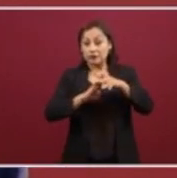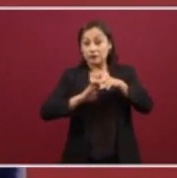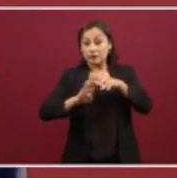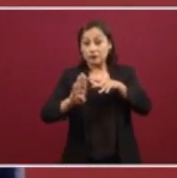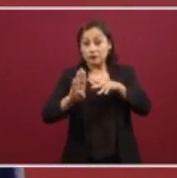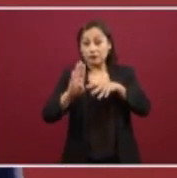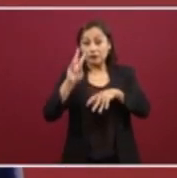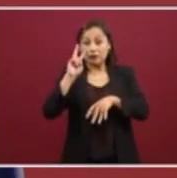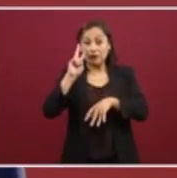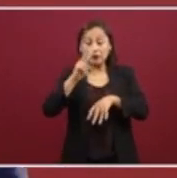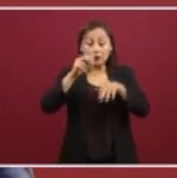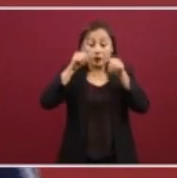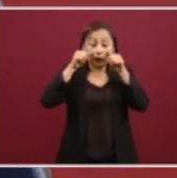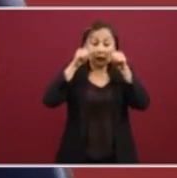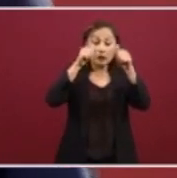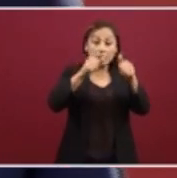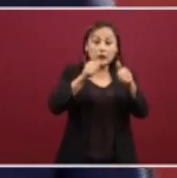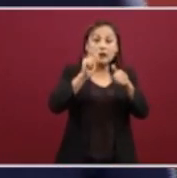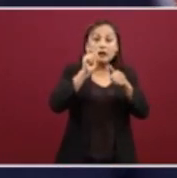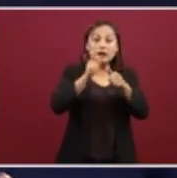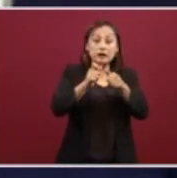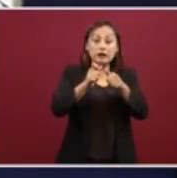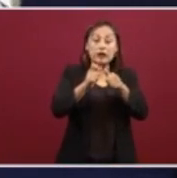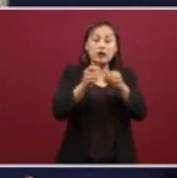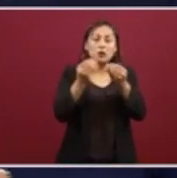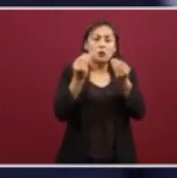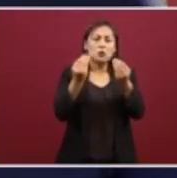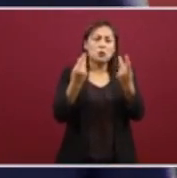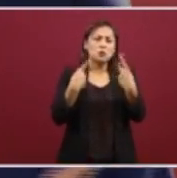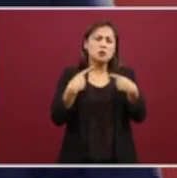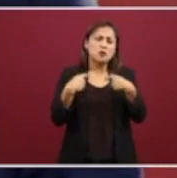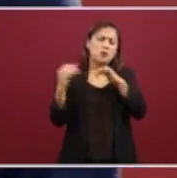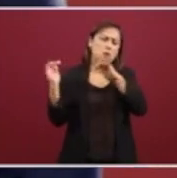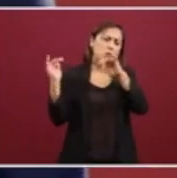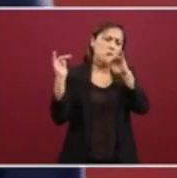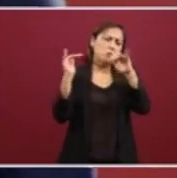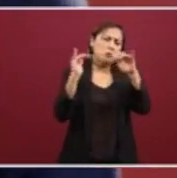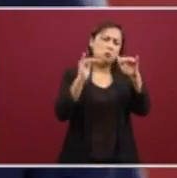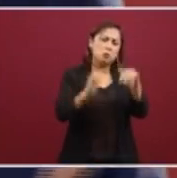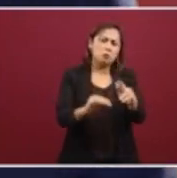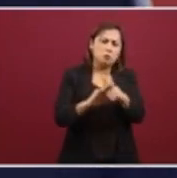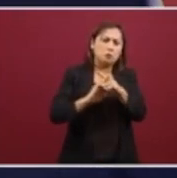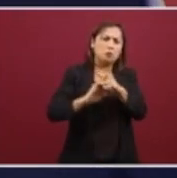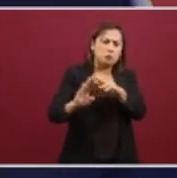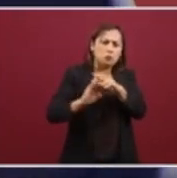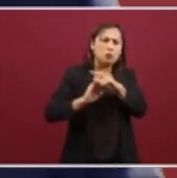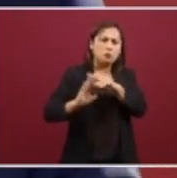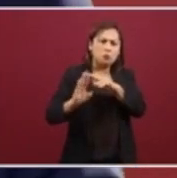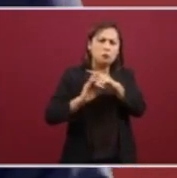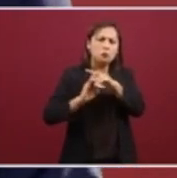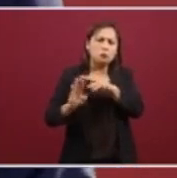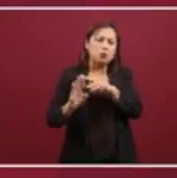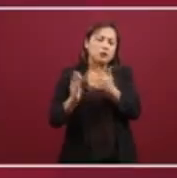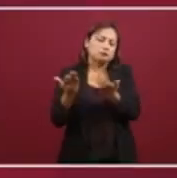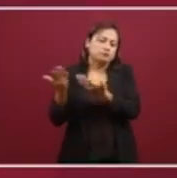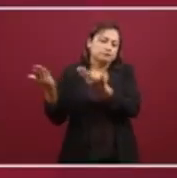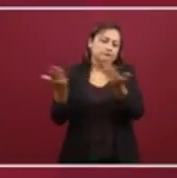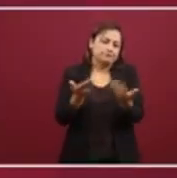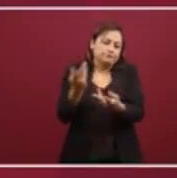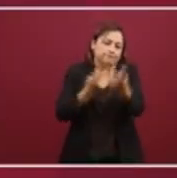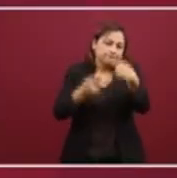el crecimiento del flujo migratorio y su paso por México,